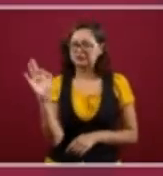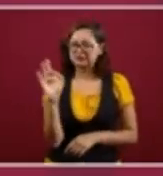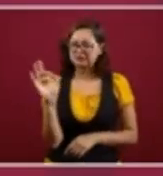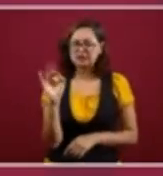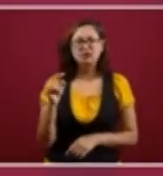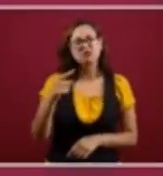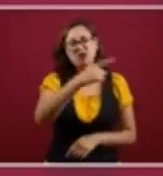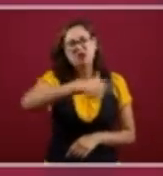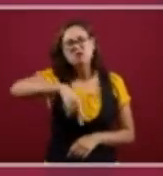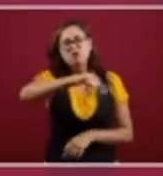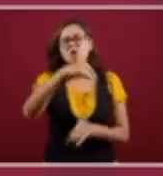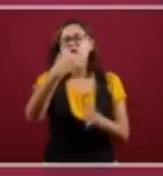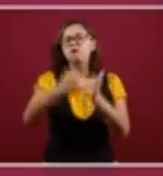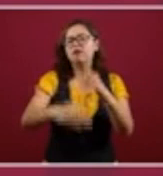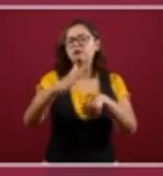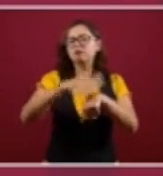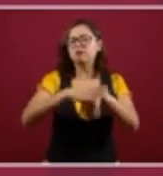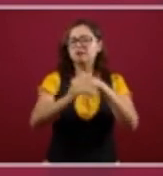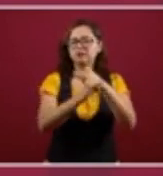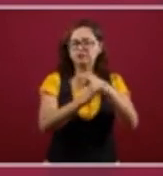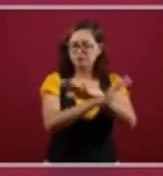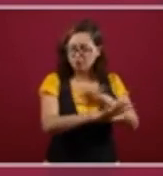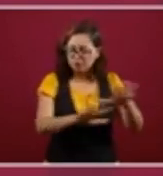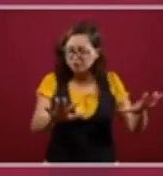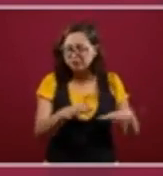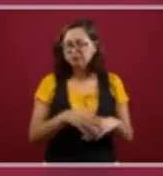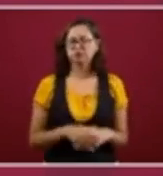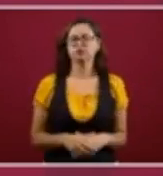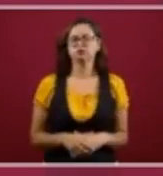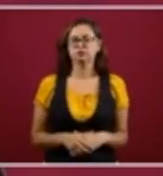la información completa.